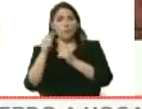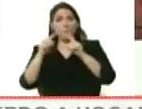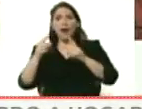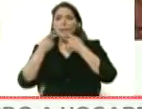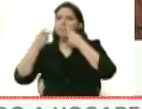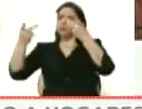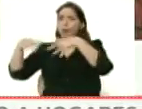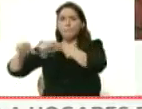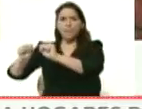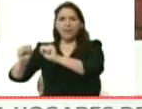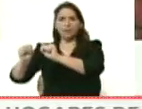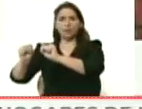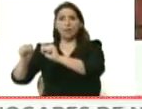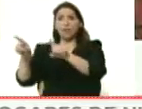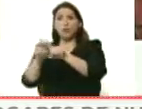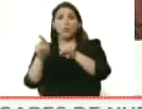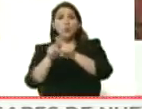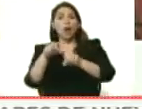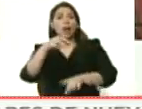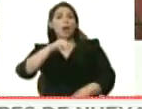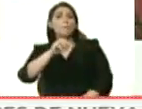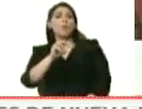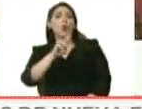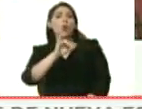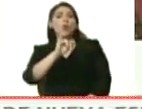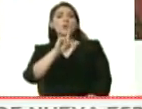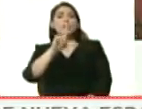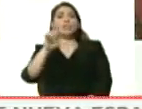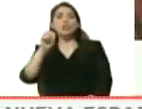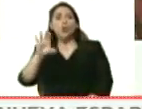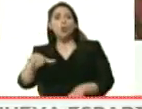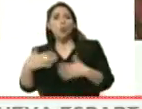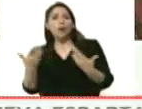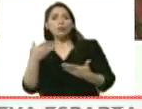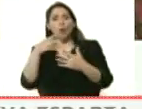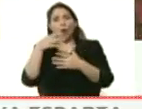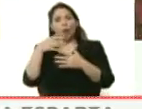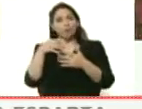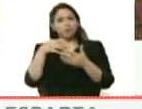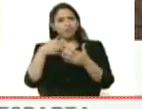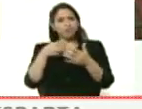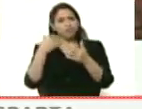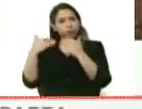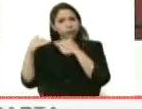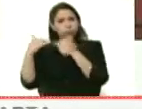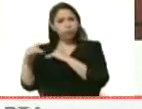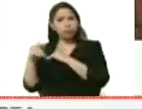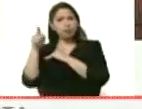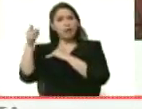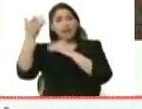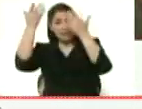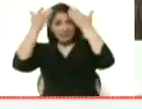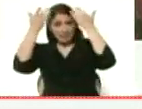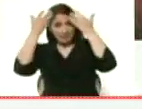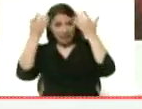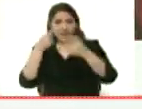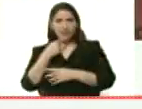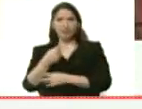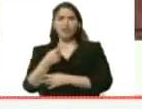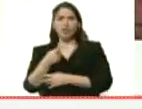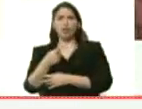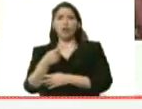así como Morillo cuando le escribe al rey Fernando, cuando dice que los neogranadinos son gente